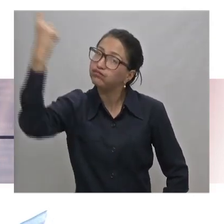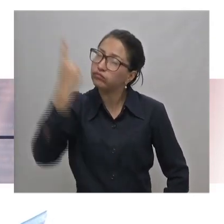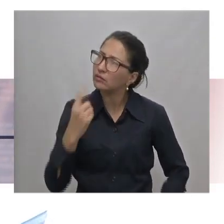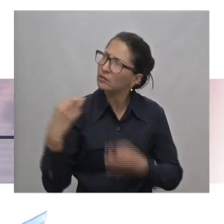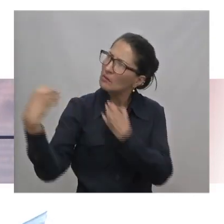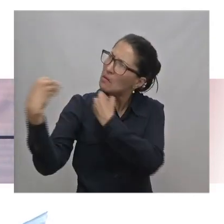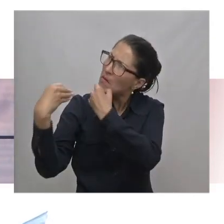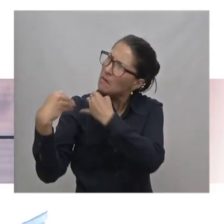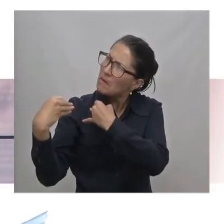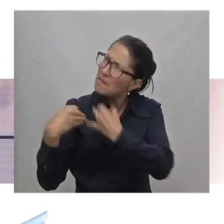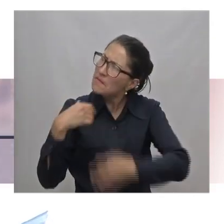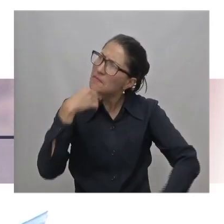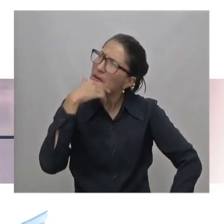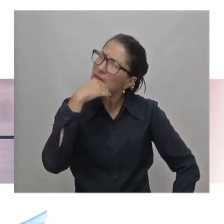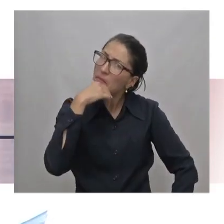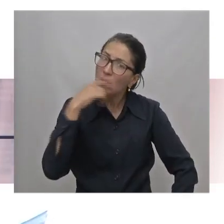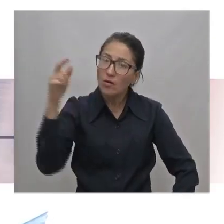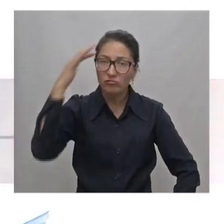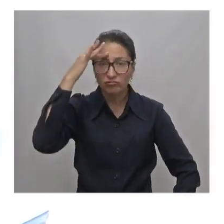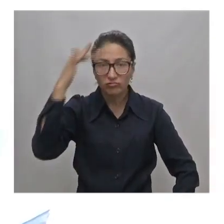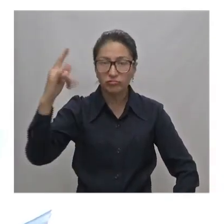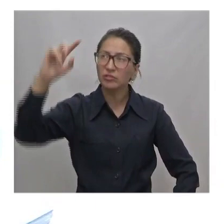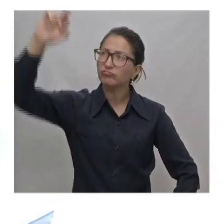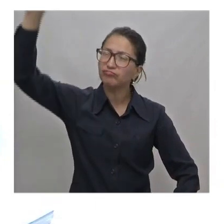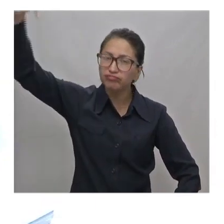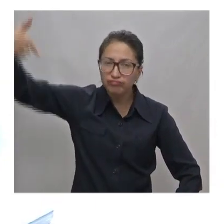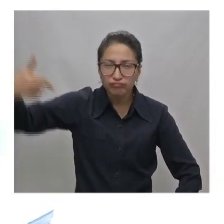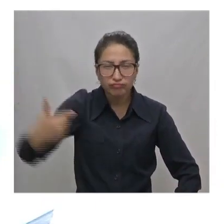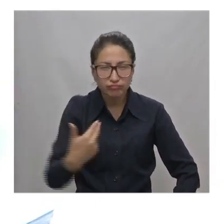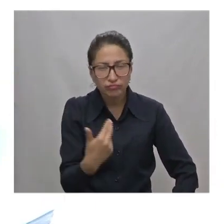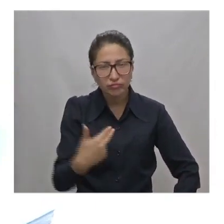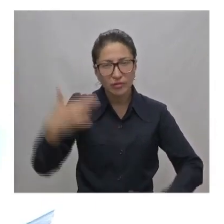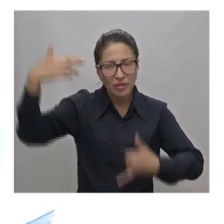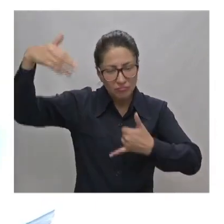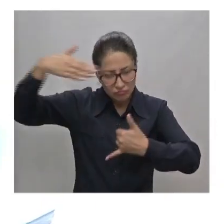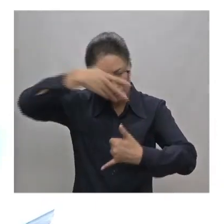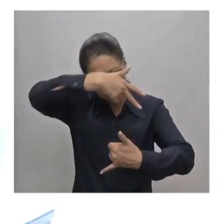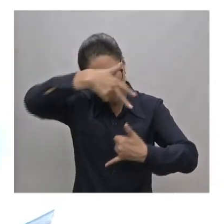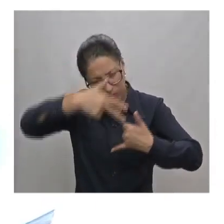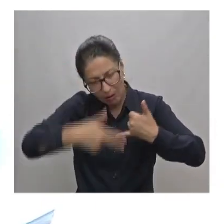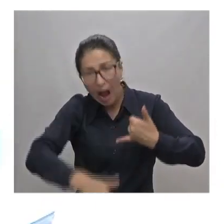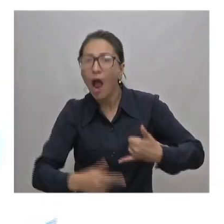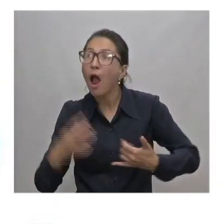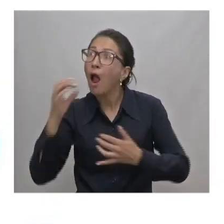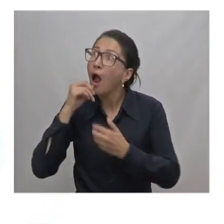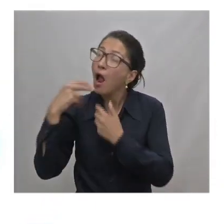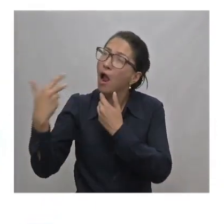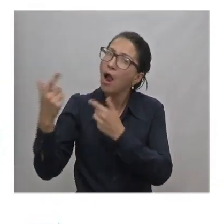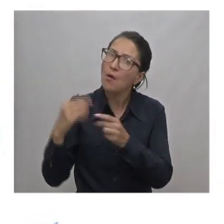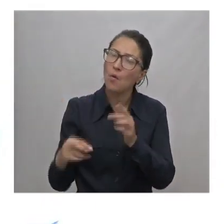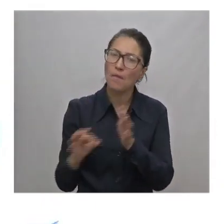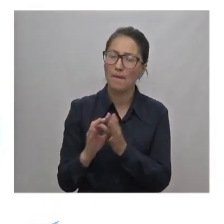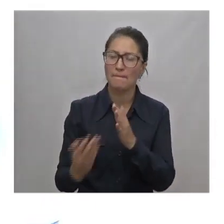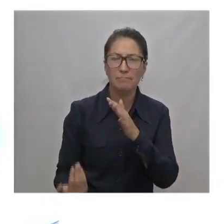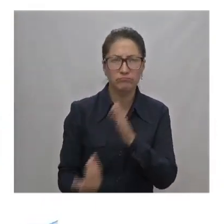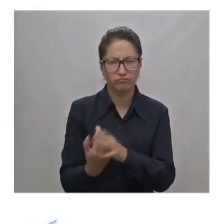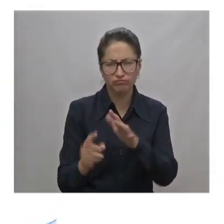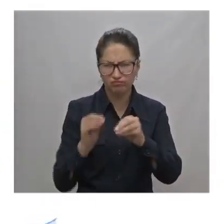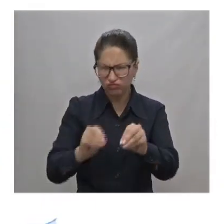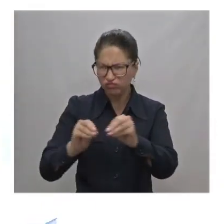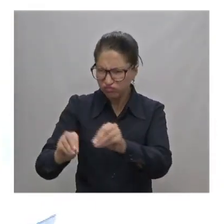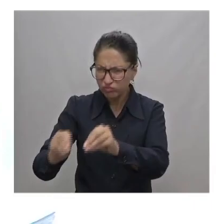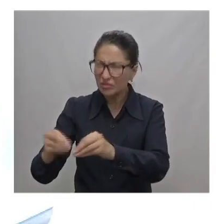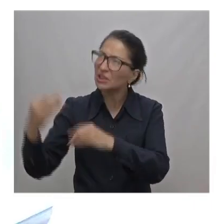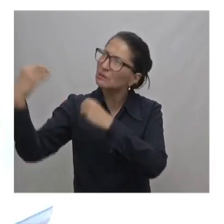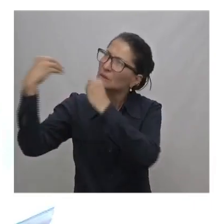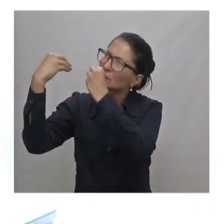norte a sur predicando su doctrina desde el Río Grande hasta el Estrecho de Magallanes, fundando bancos centrales y